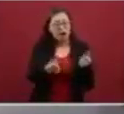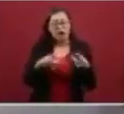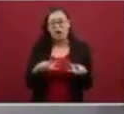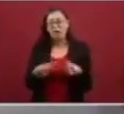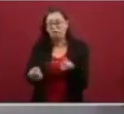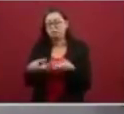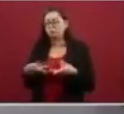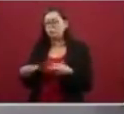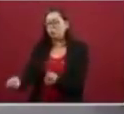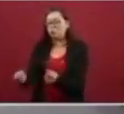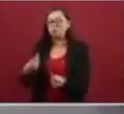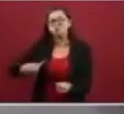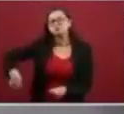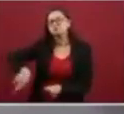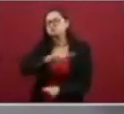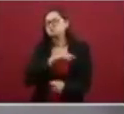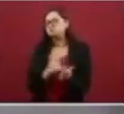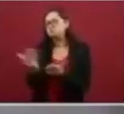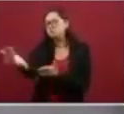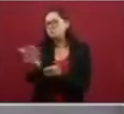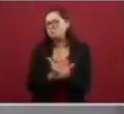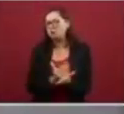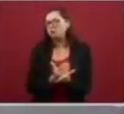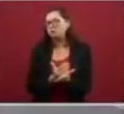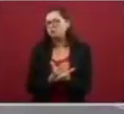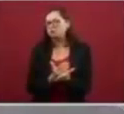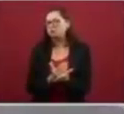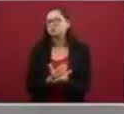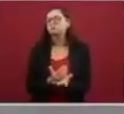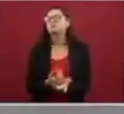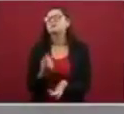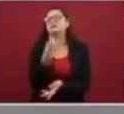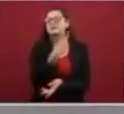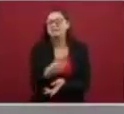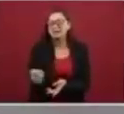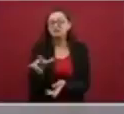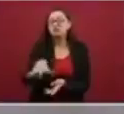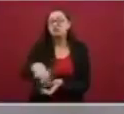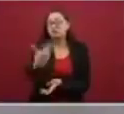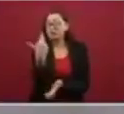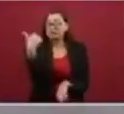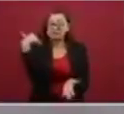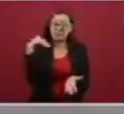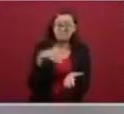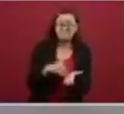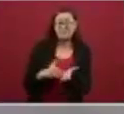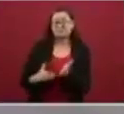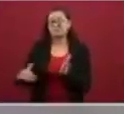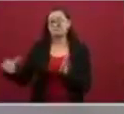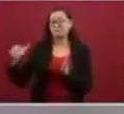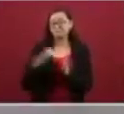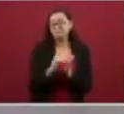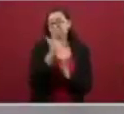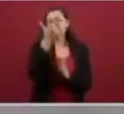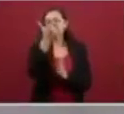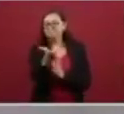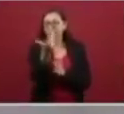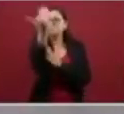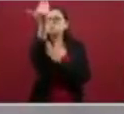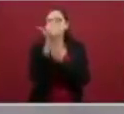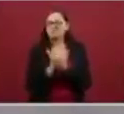hemos obtenido ahorros por 113 mil millones de pesos.